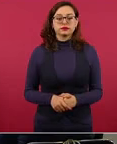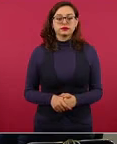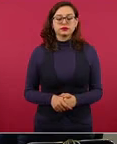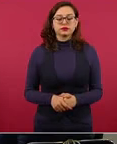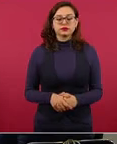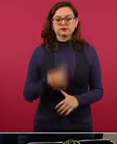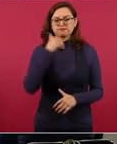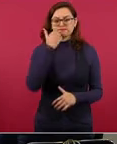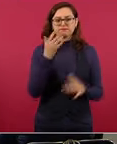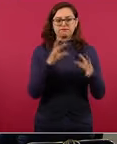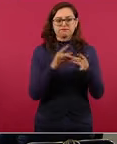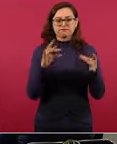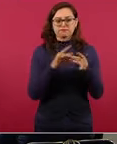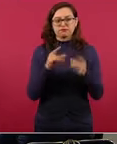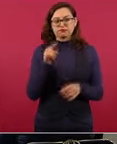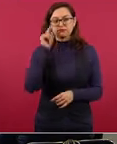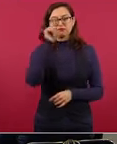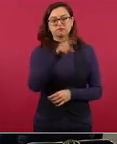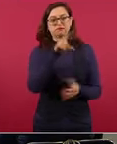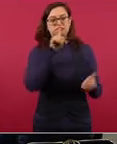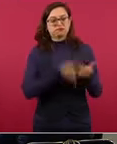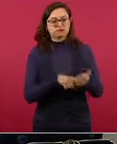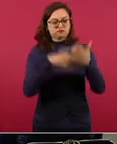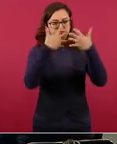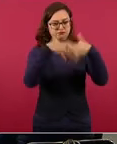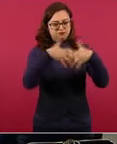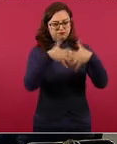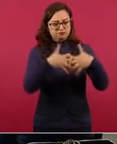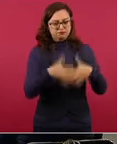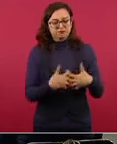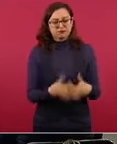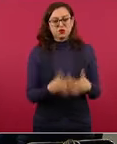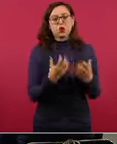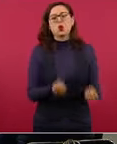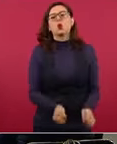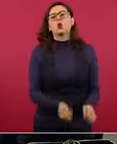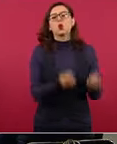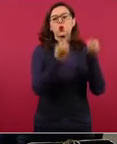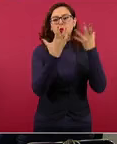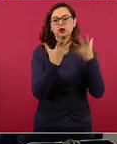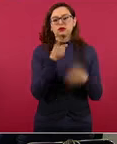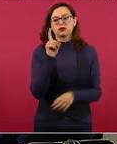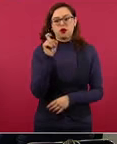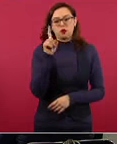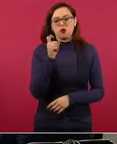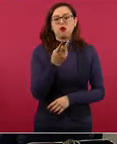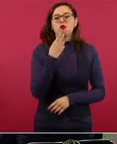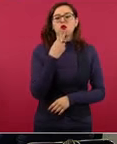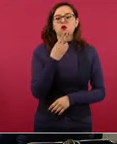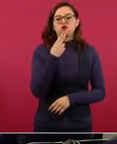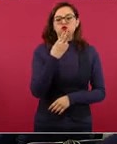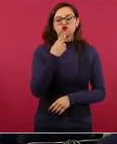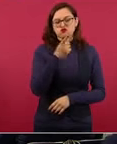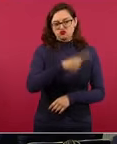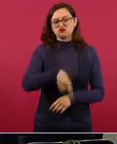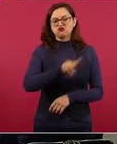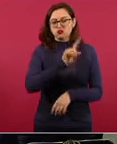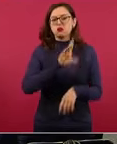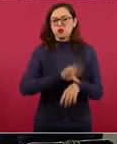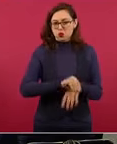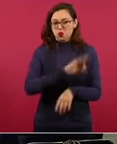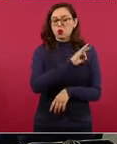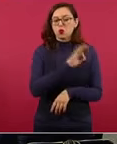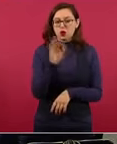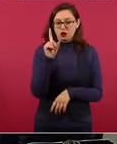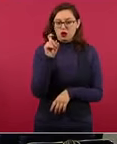están registrados que tienen concesiones con la comisión nacional del agua tenemos como principales